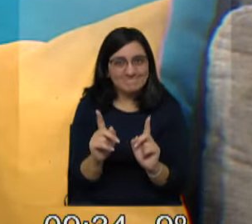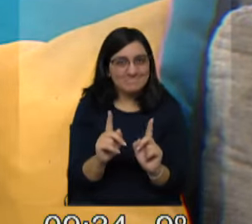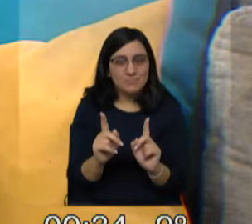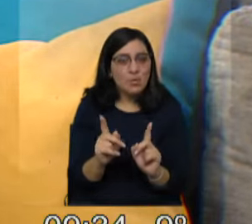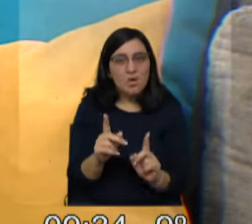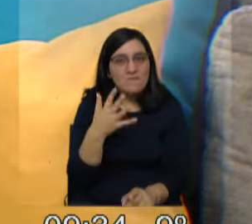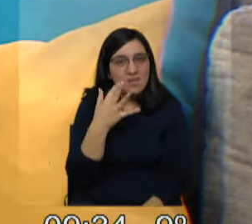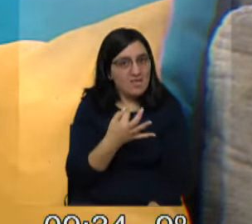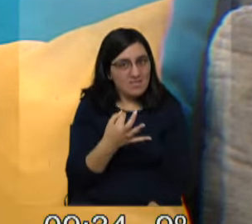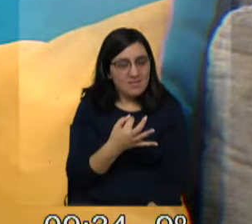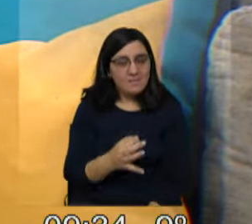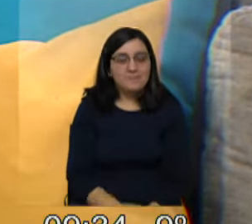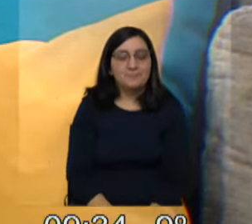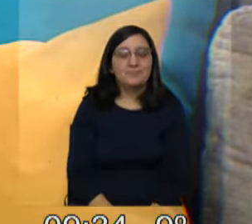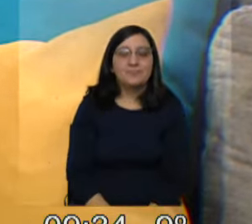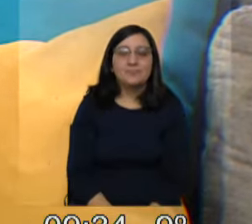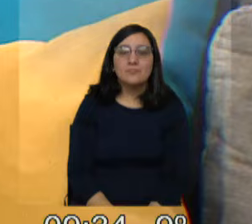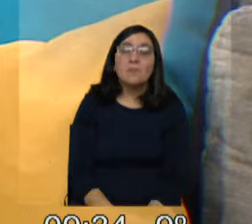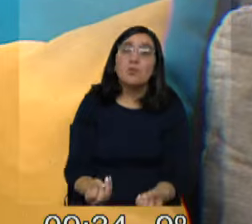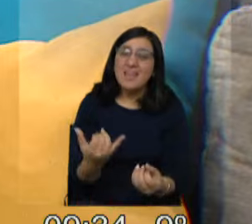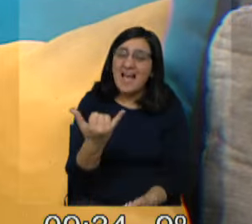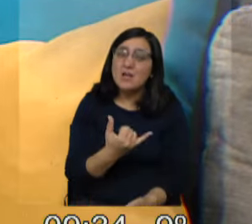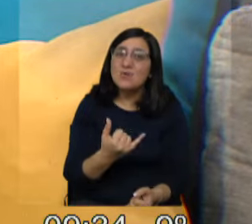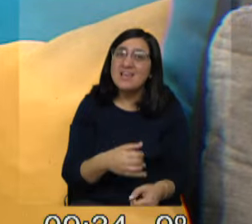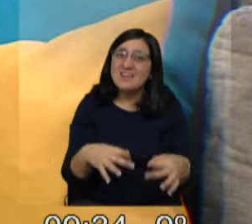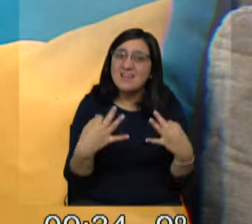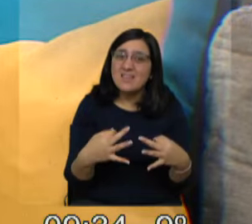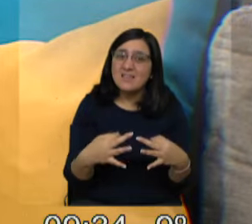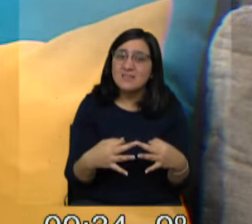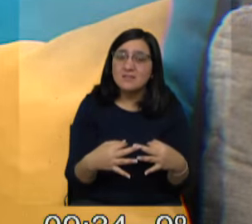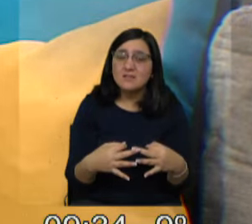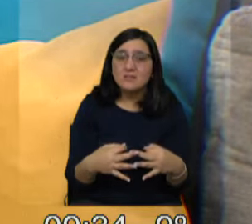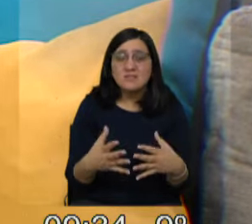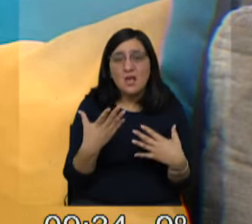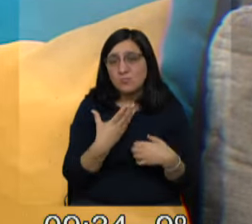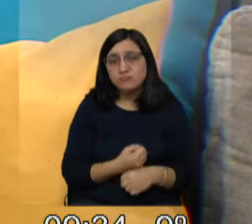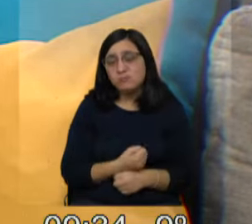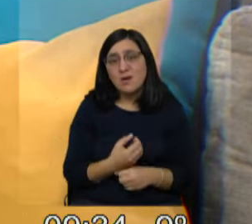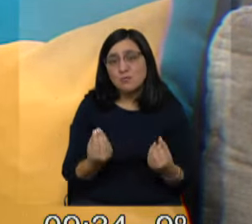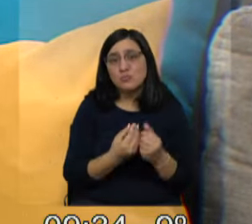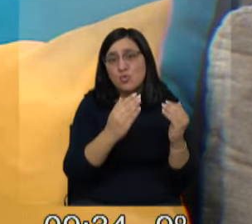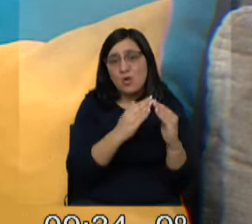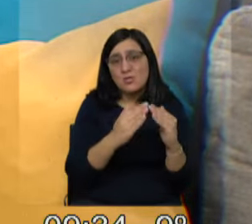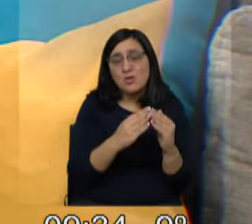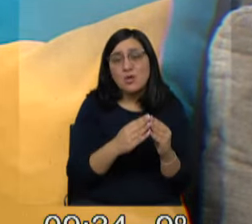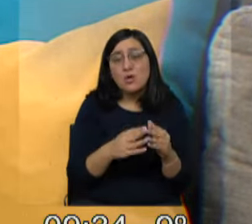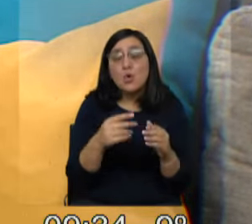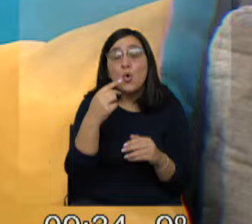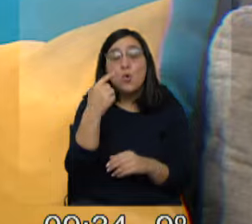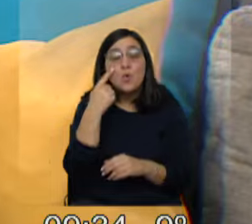y estamos haciendo que no vemos, esa realidad que es acuciante para un montón de hogares. Los números que acabo de